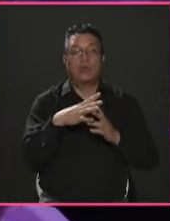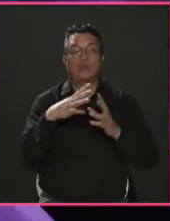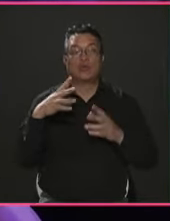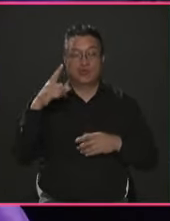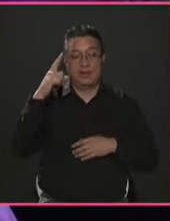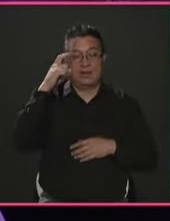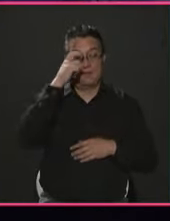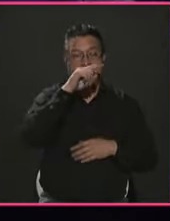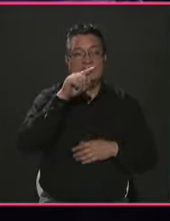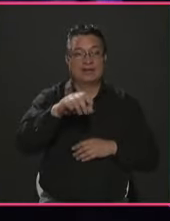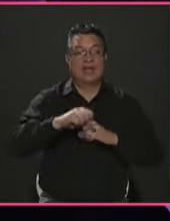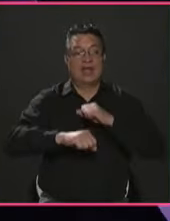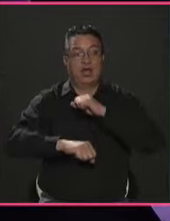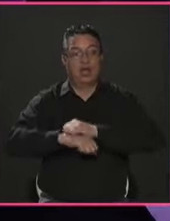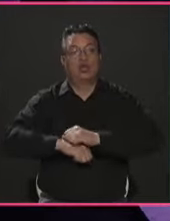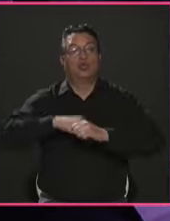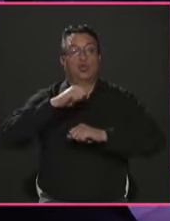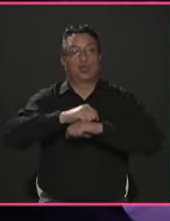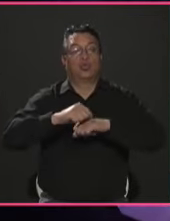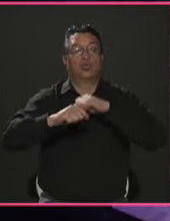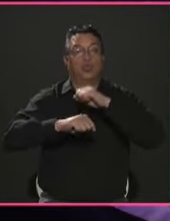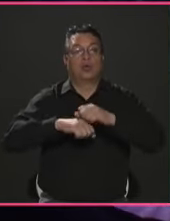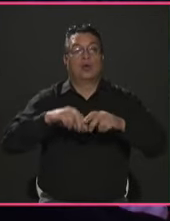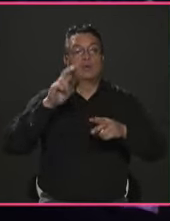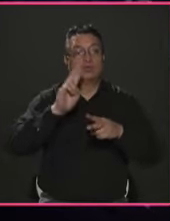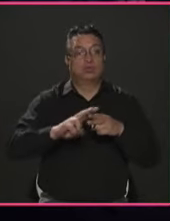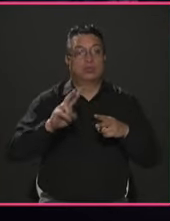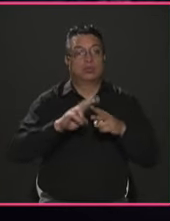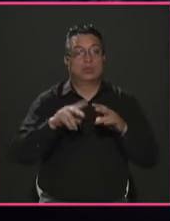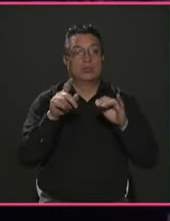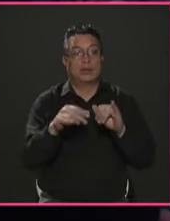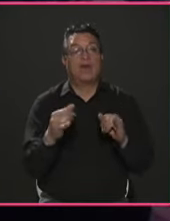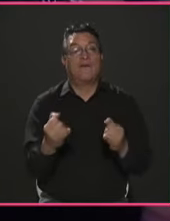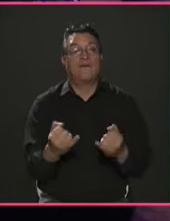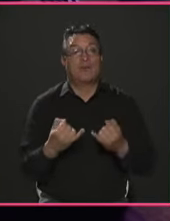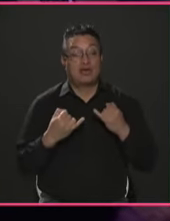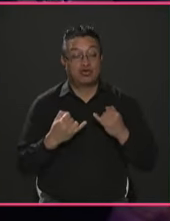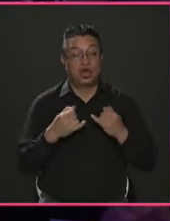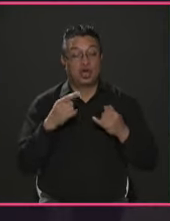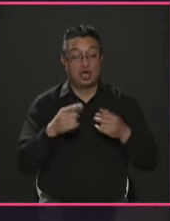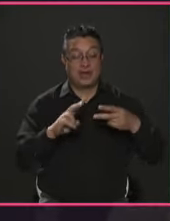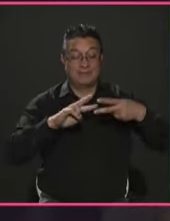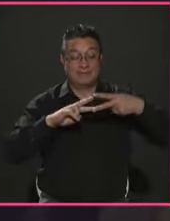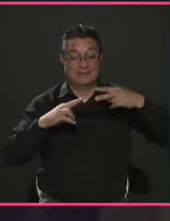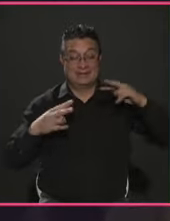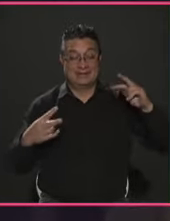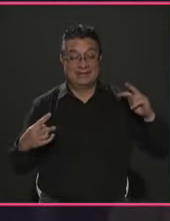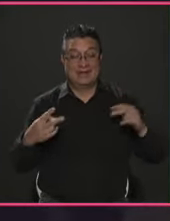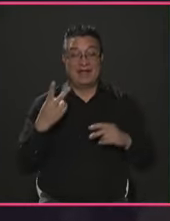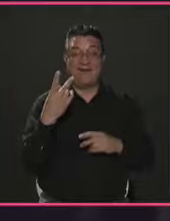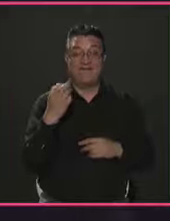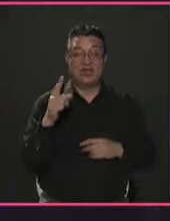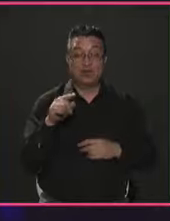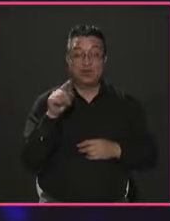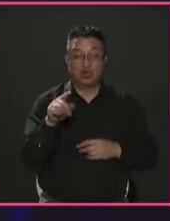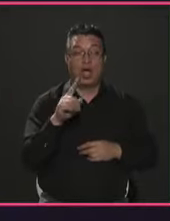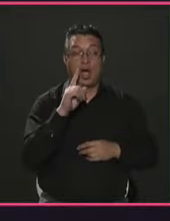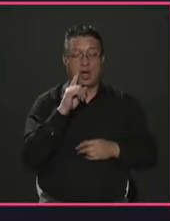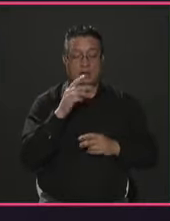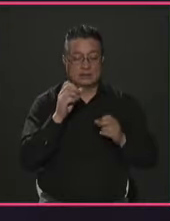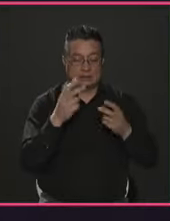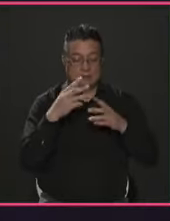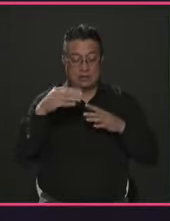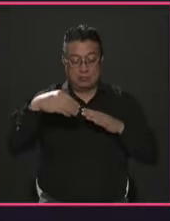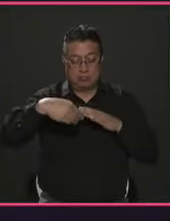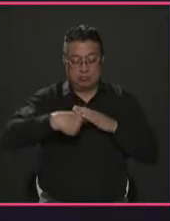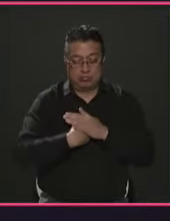estructura que está diseñada para mantener que la información genética del virus esté a salvo pero que también entre a la célula del